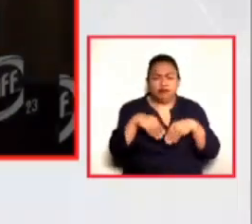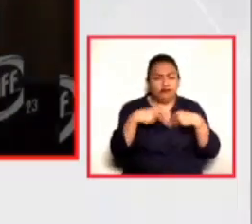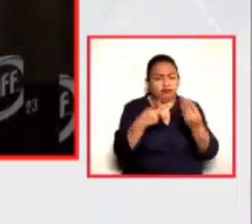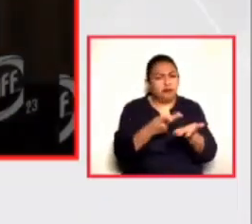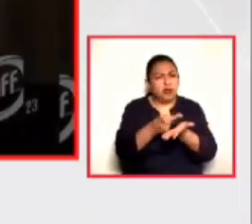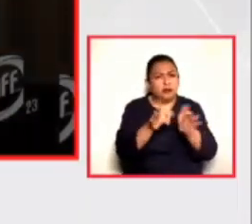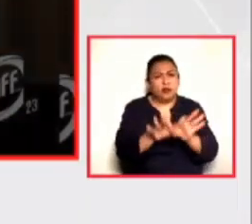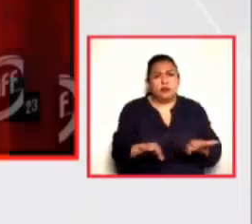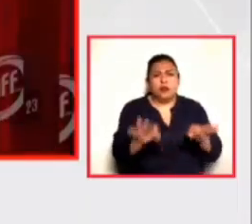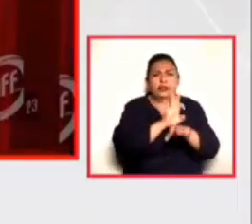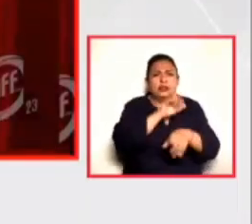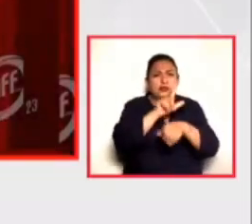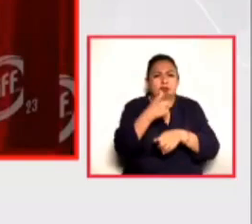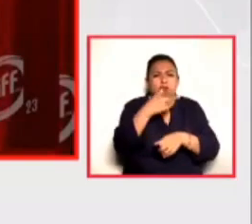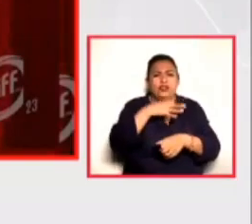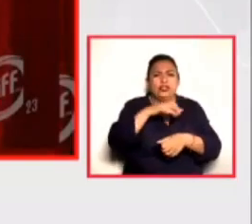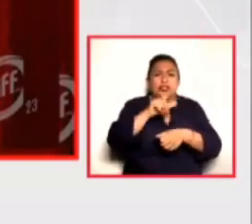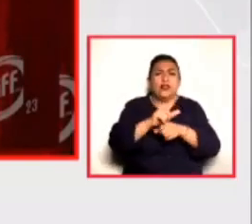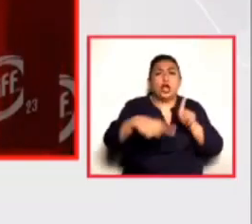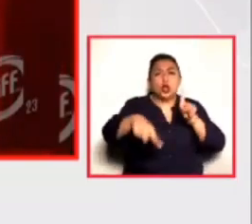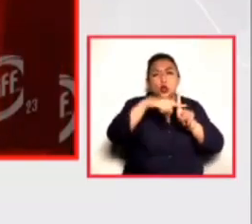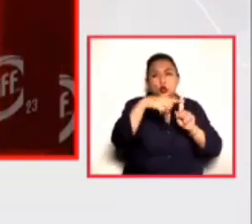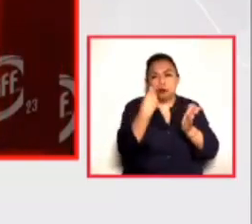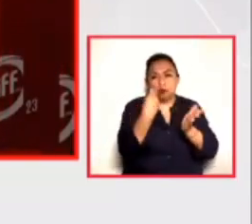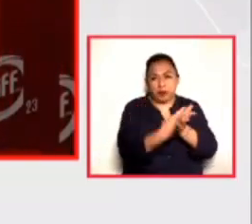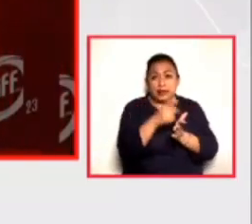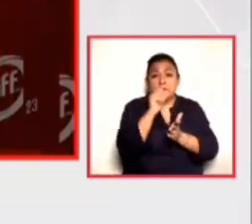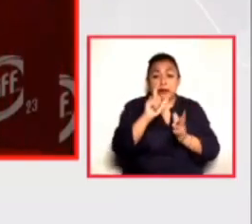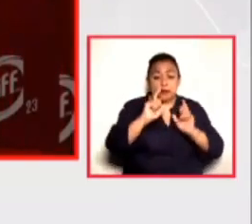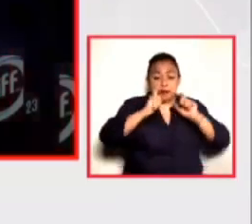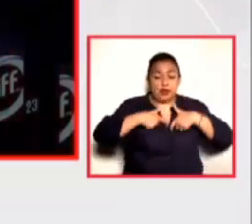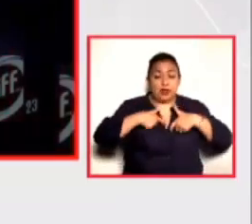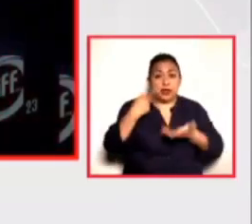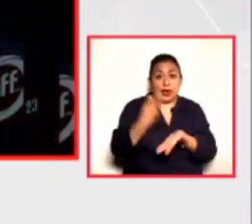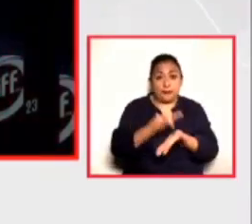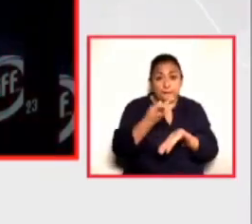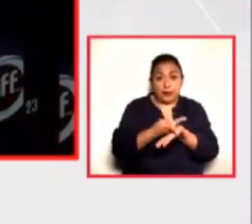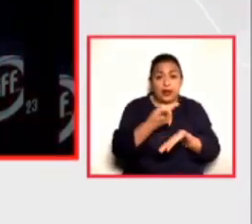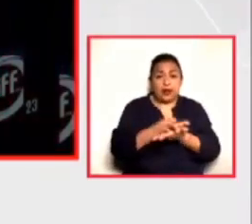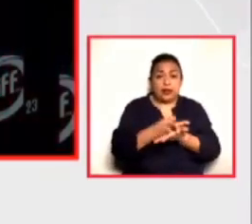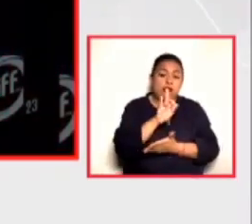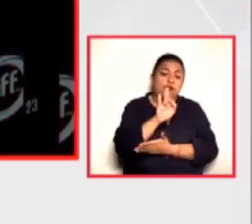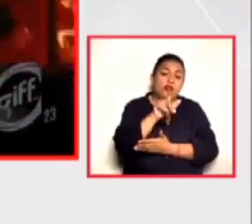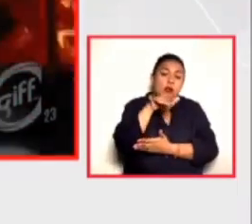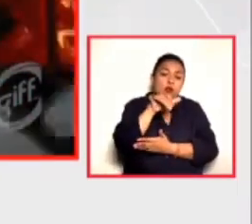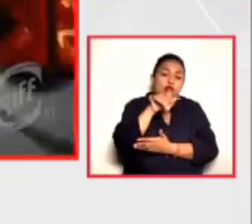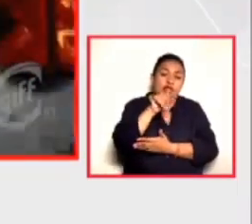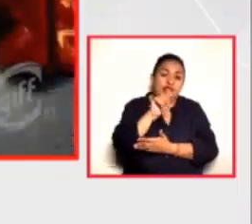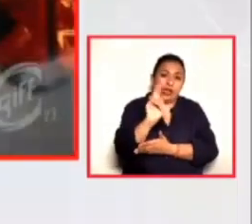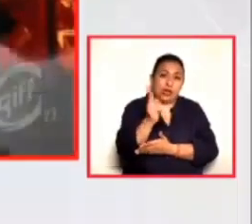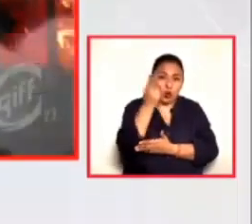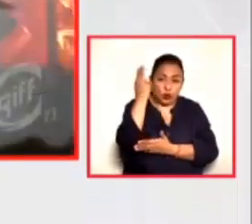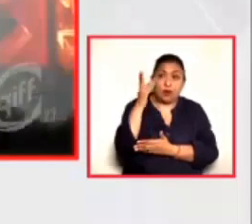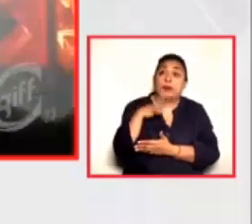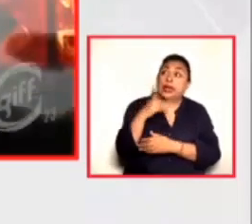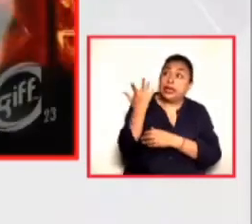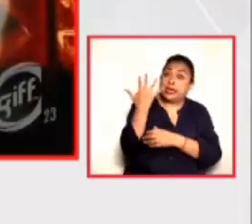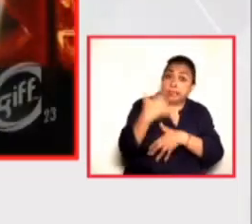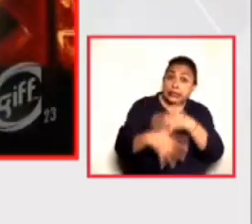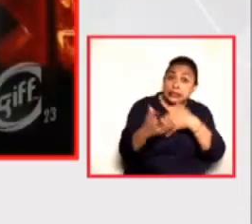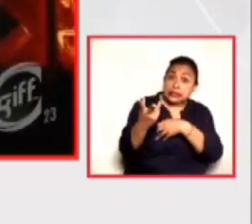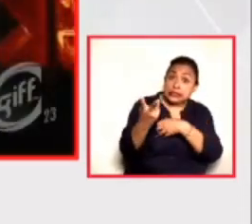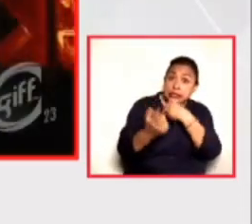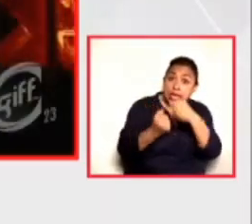festival, la Cruz de Plata, así como la Medalla de Plata de la Filmoteca de la UNAM. Tenemos 15 años invitando a David Lynch. Como